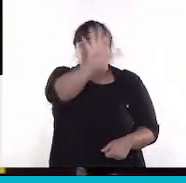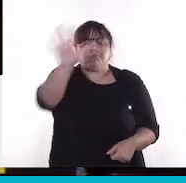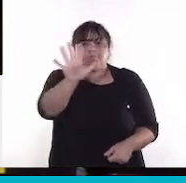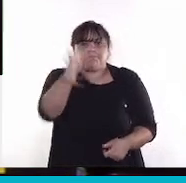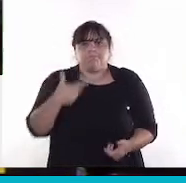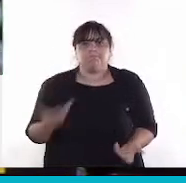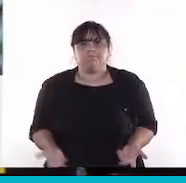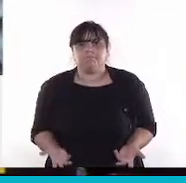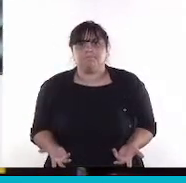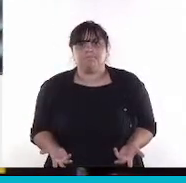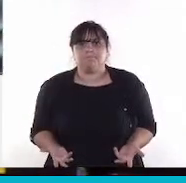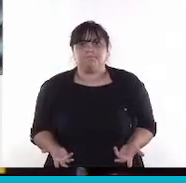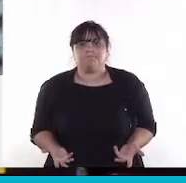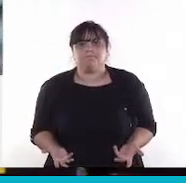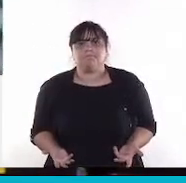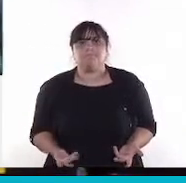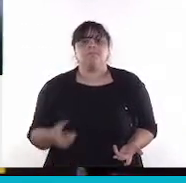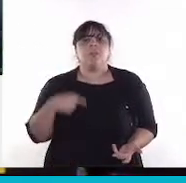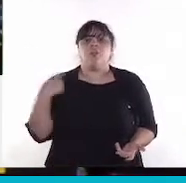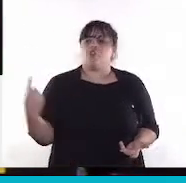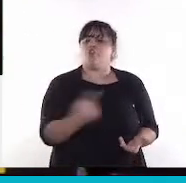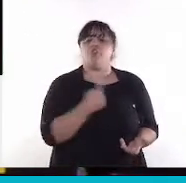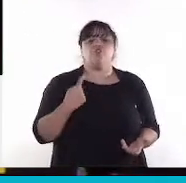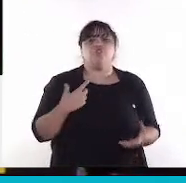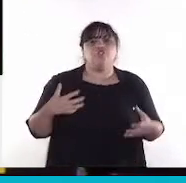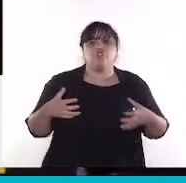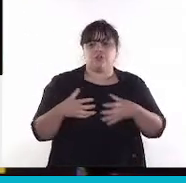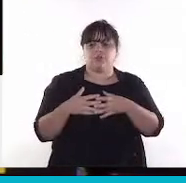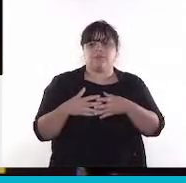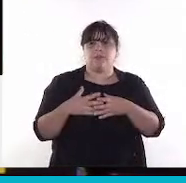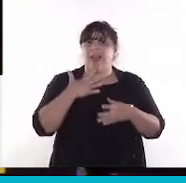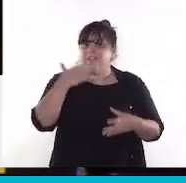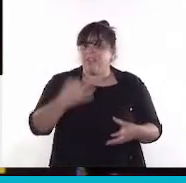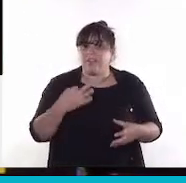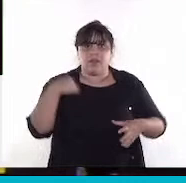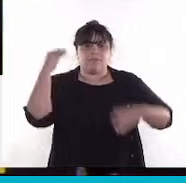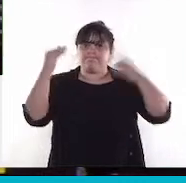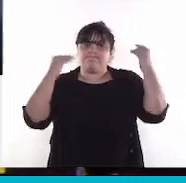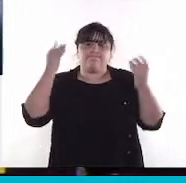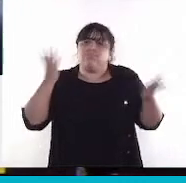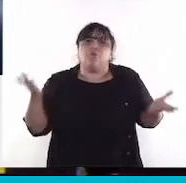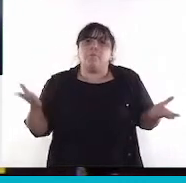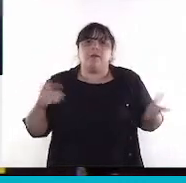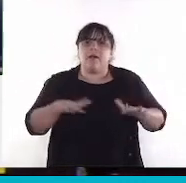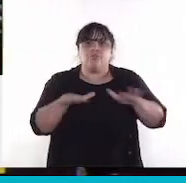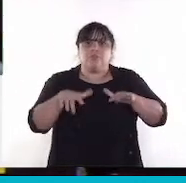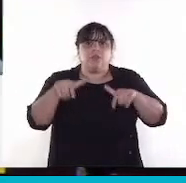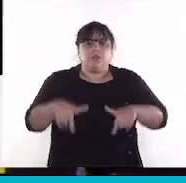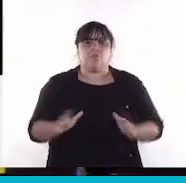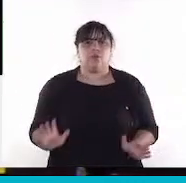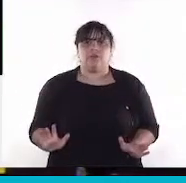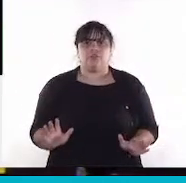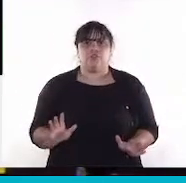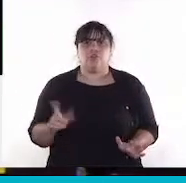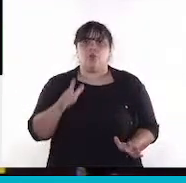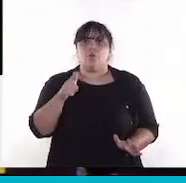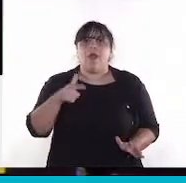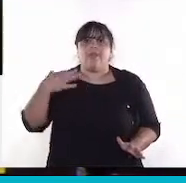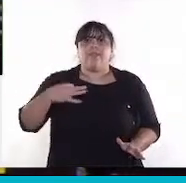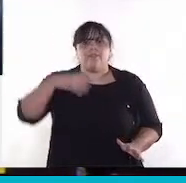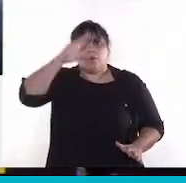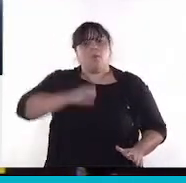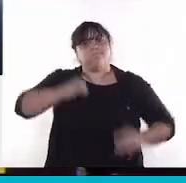Por eso nosotros estamos muy preocupados, señor presidente, por lo que está pasando, y que no se tomen cartas en el asunto en